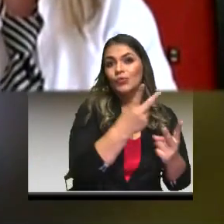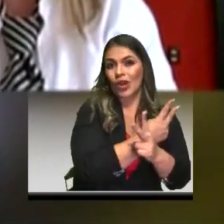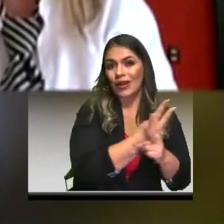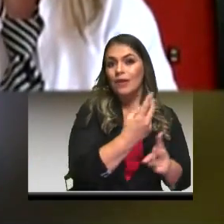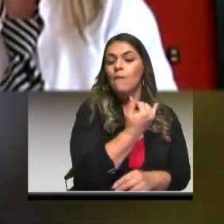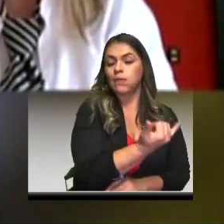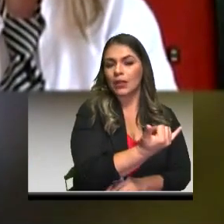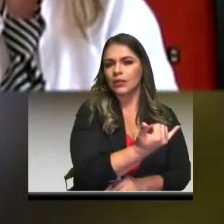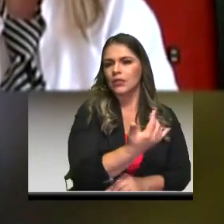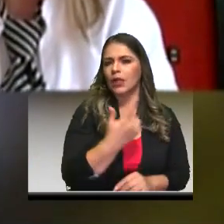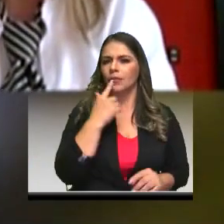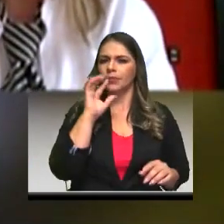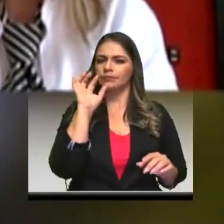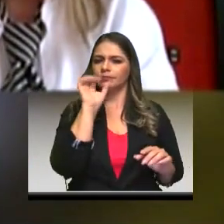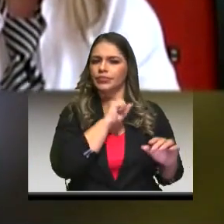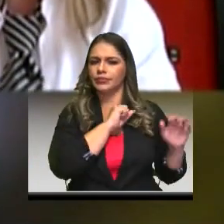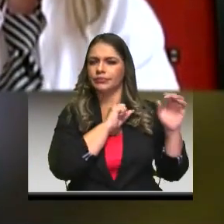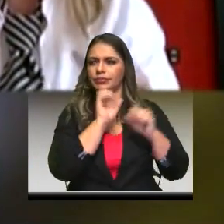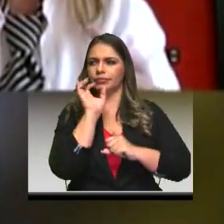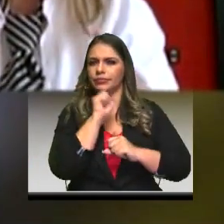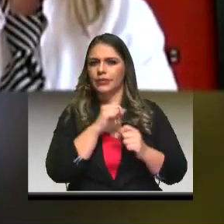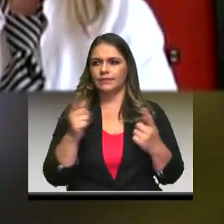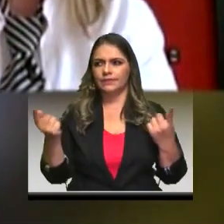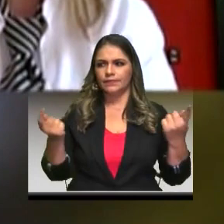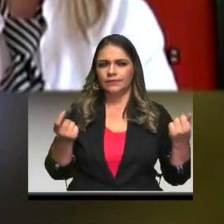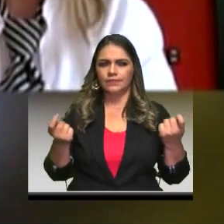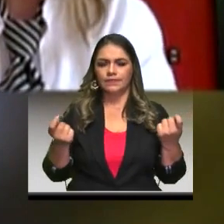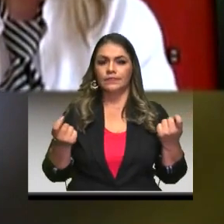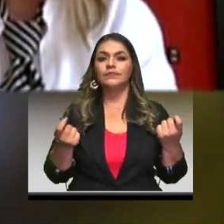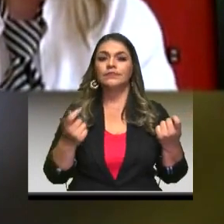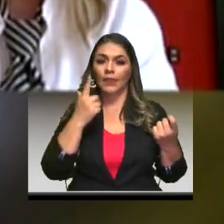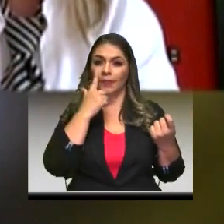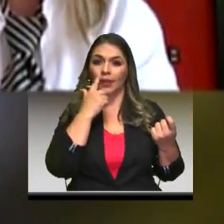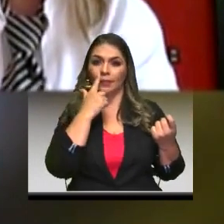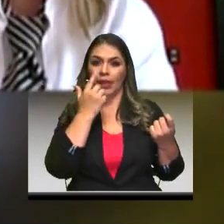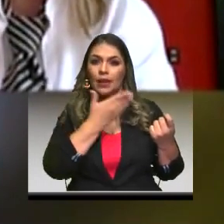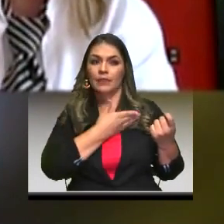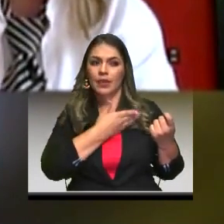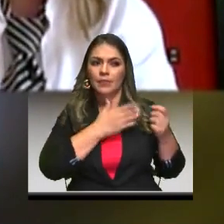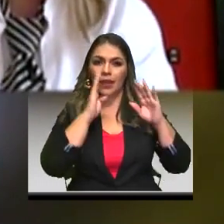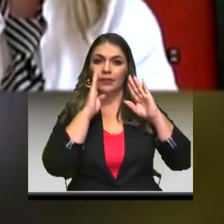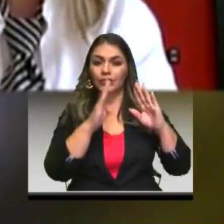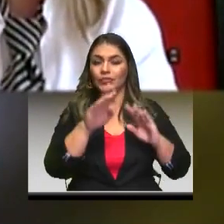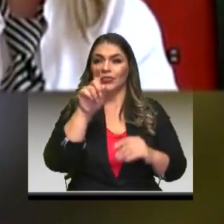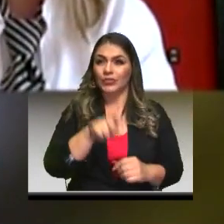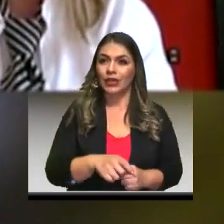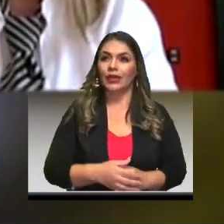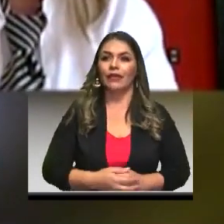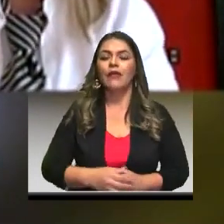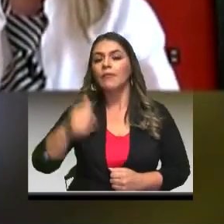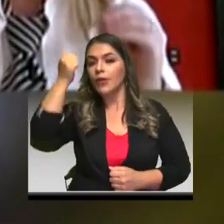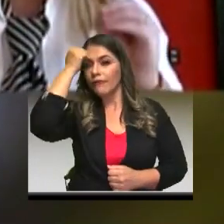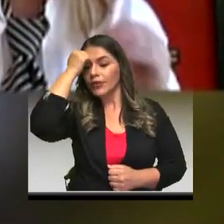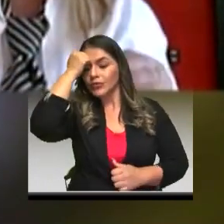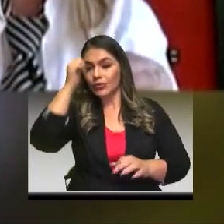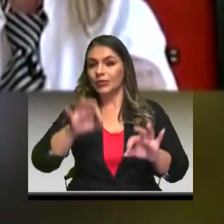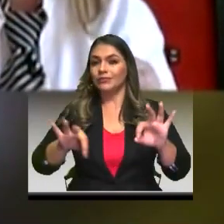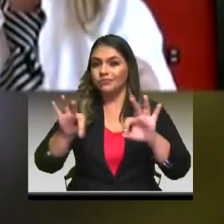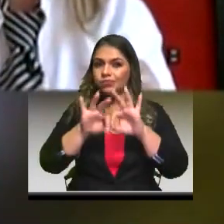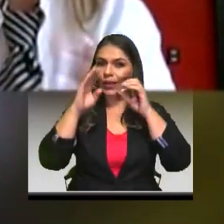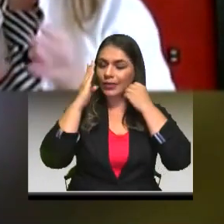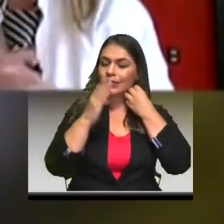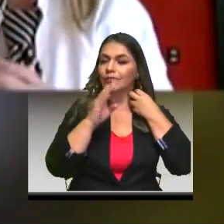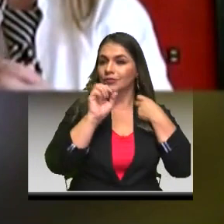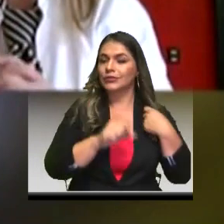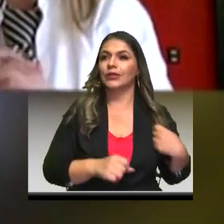creo que es importante para los padres y también para las personas que trabajan en las escuelas y demás, notar